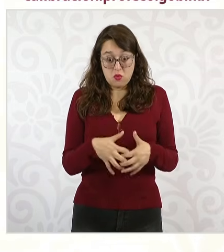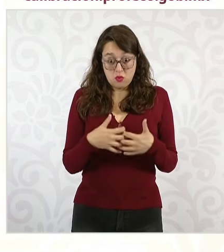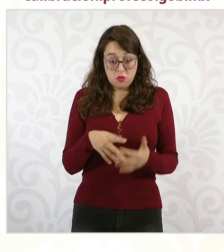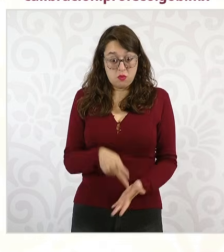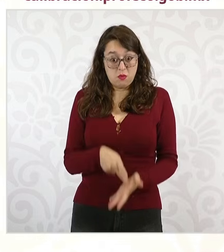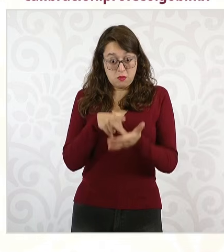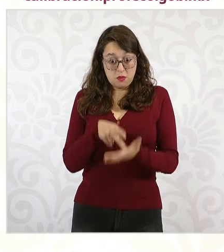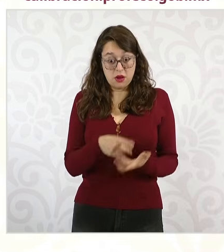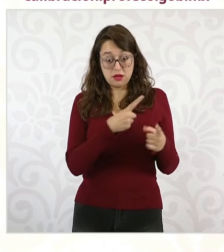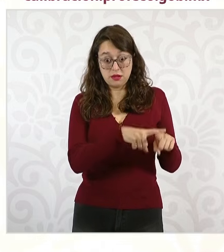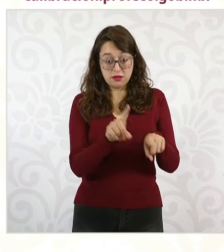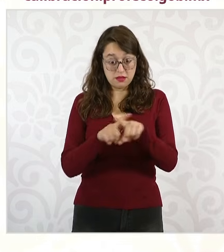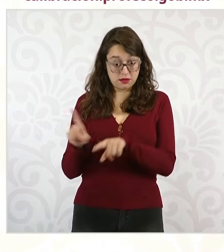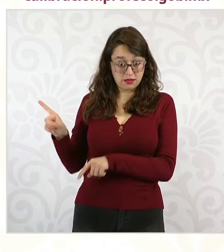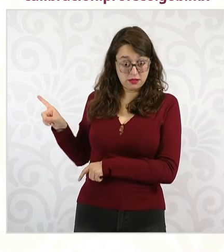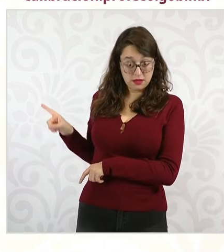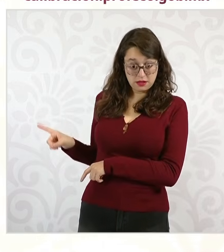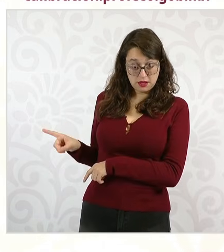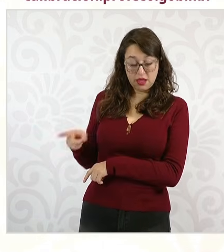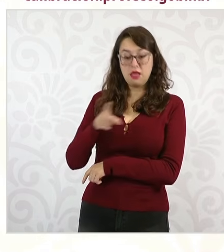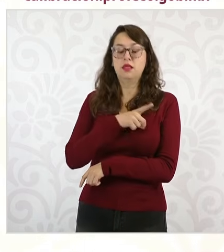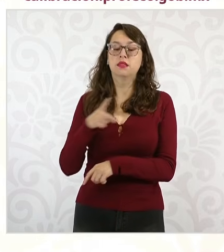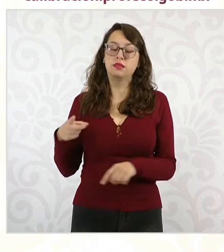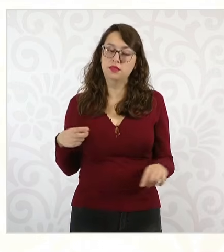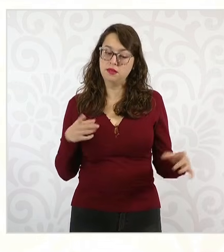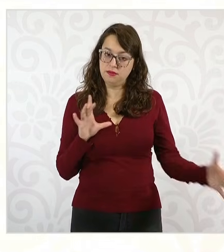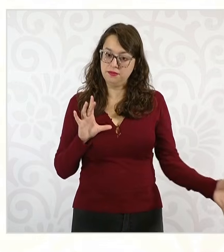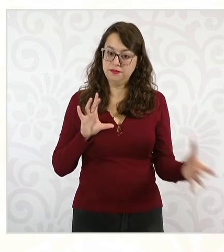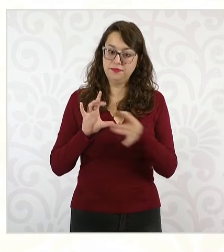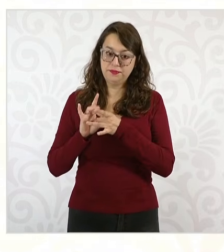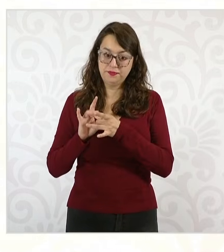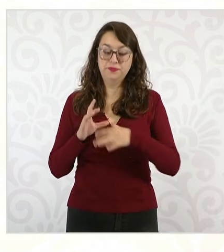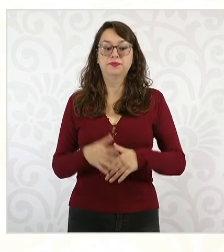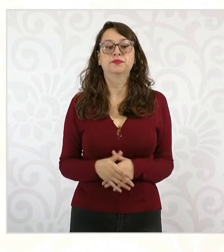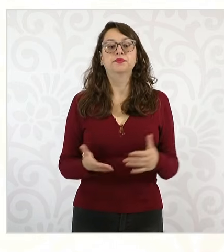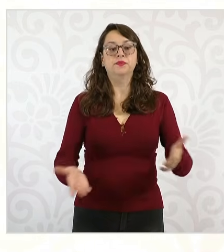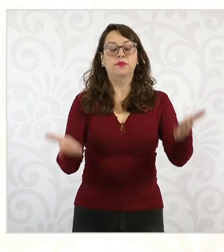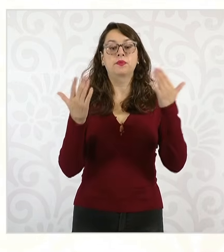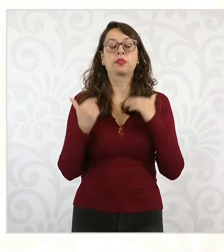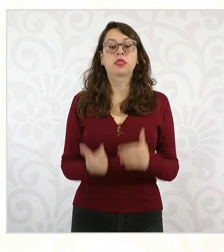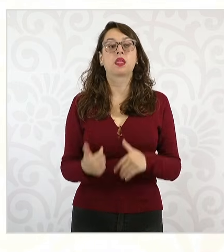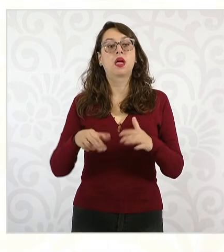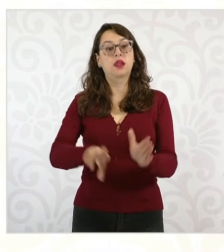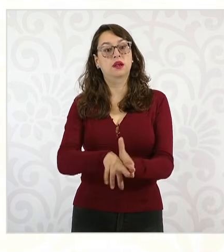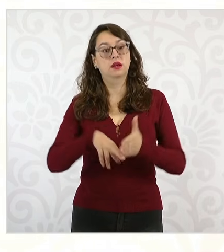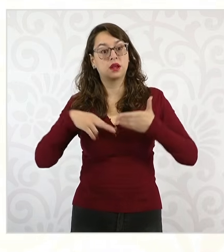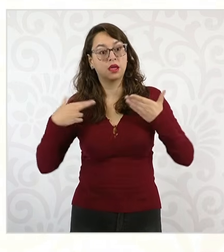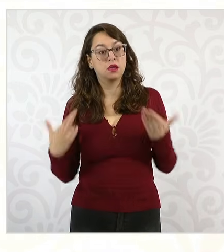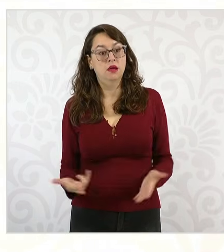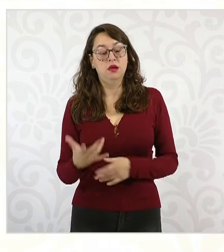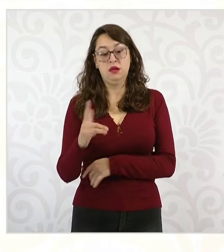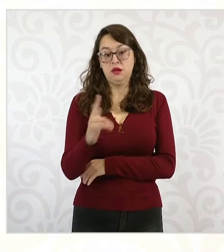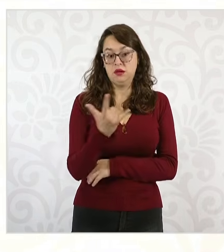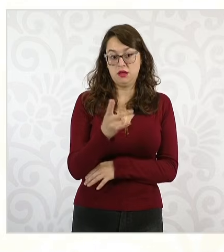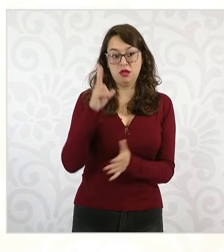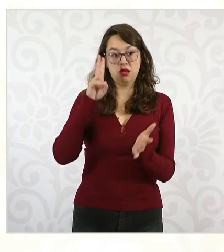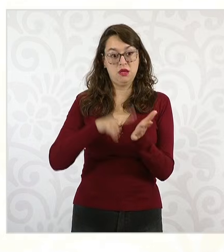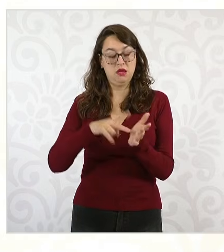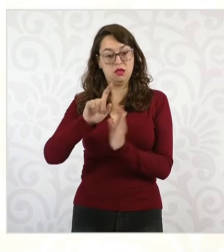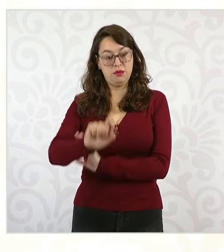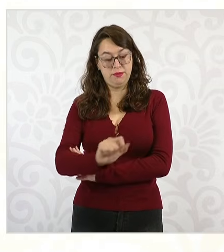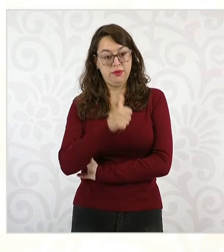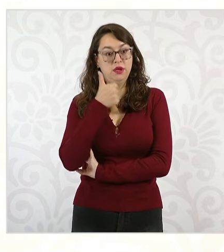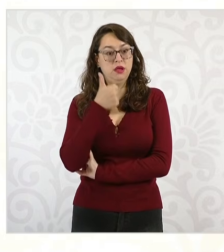medidores puedan calibrar con la institución. Adelante. Bien, ya salió nuestra revista del consumidor de julio de